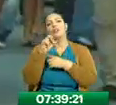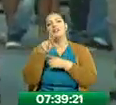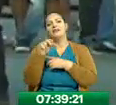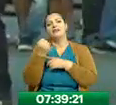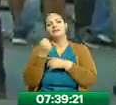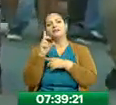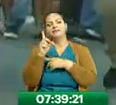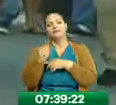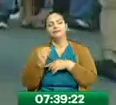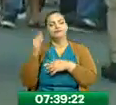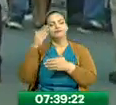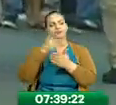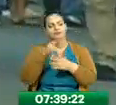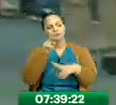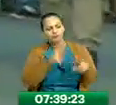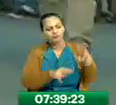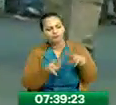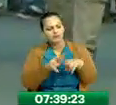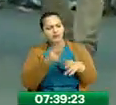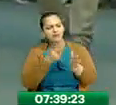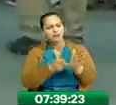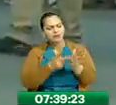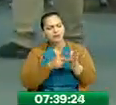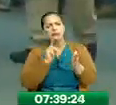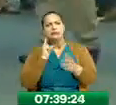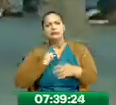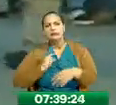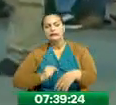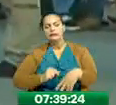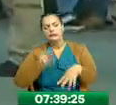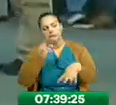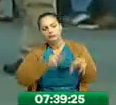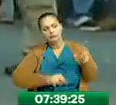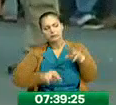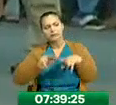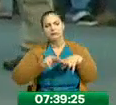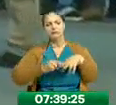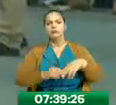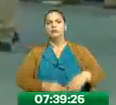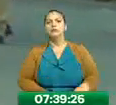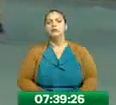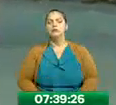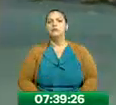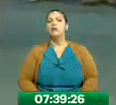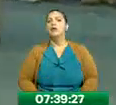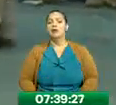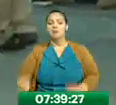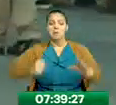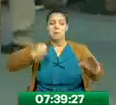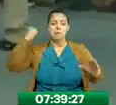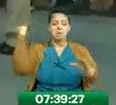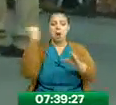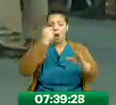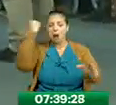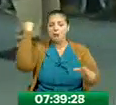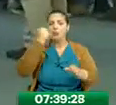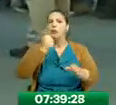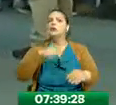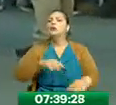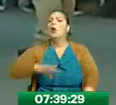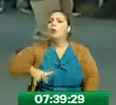con exactitud las causas del deceso. El móvil de esta muerte aparentemente es por el robo. Sí, cuatro